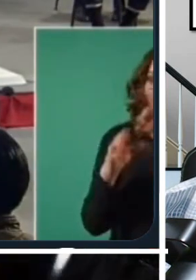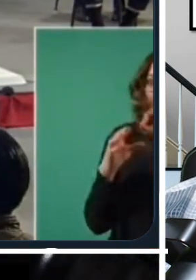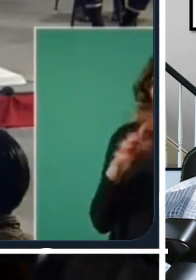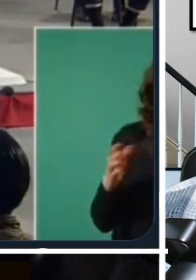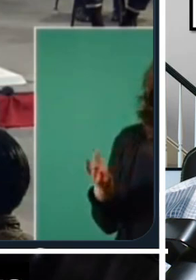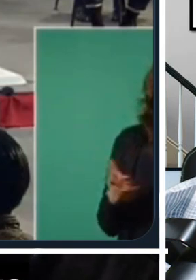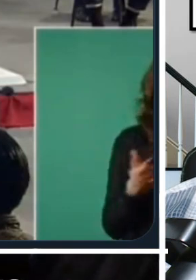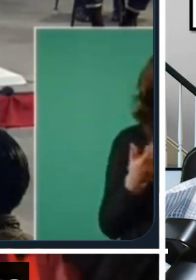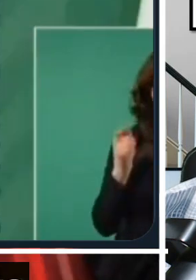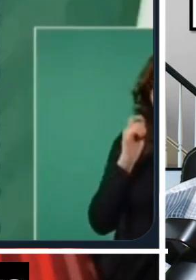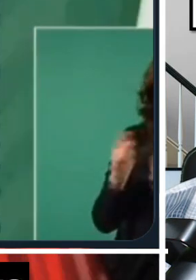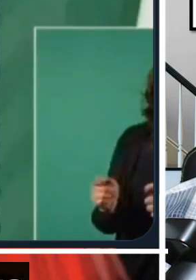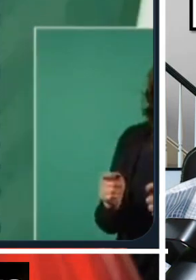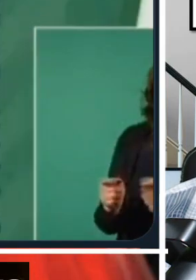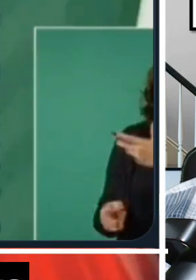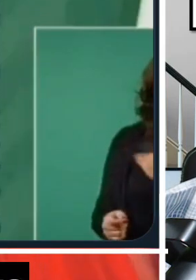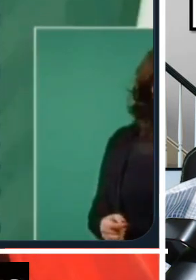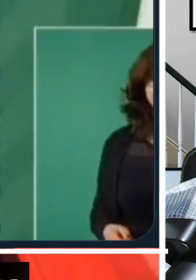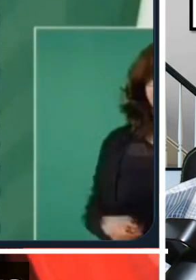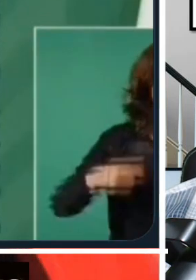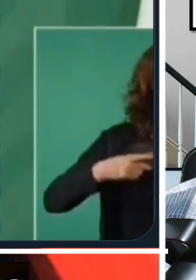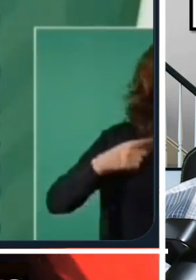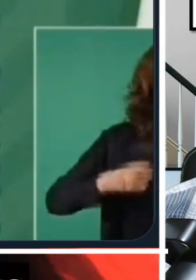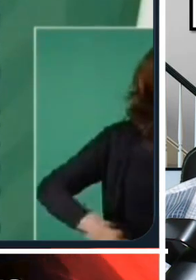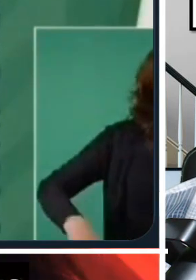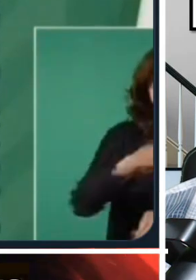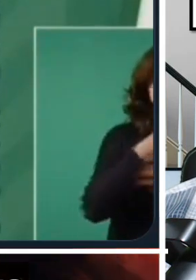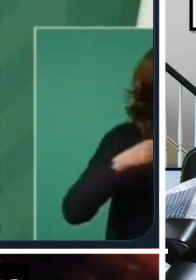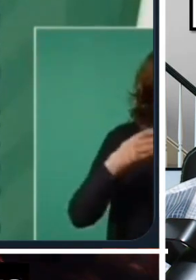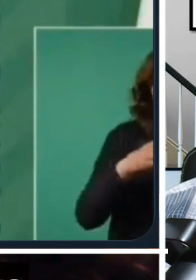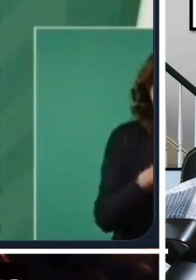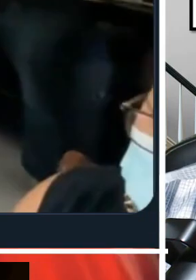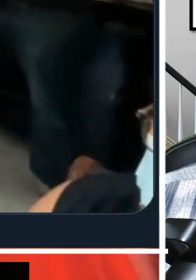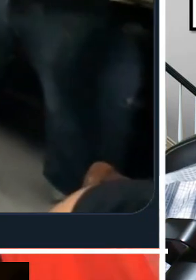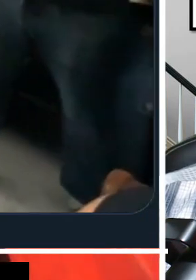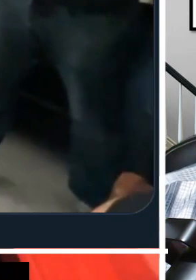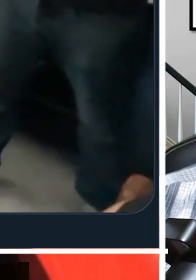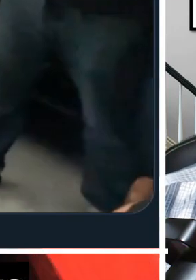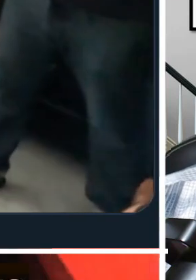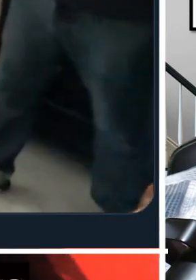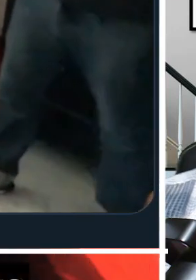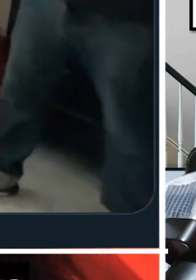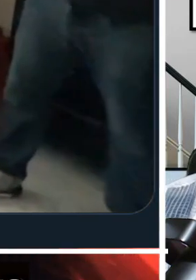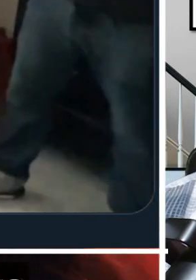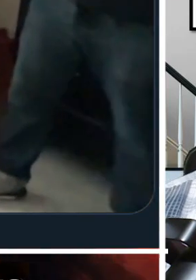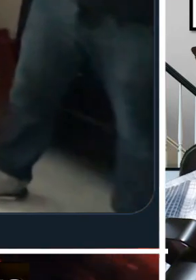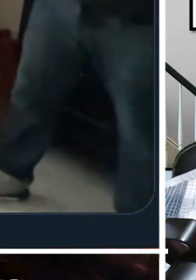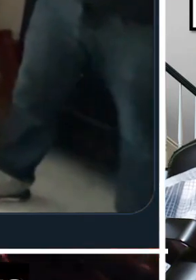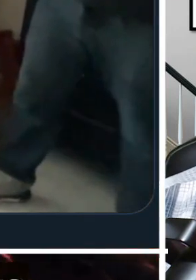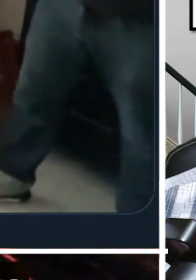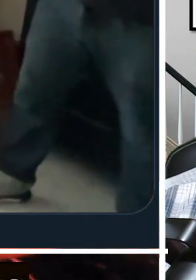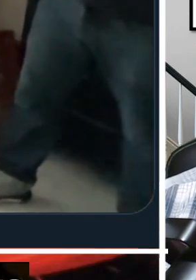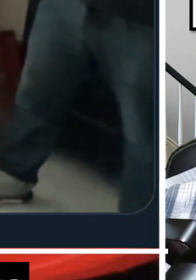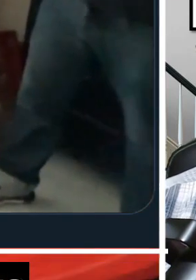ganó una elección democrática por voluntad del pueblo. Amigos y amigas, vamos a ir a ver